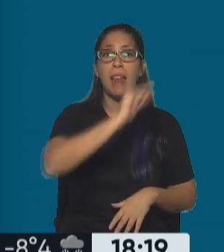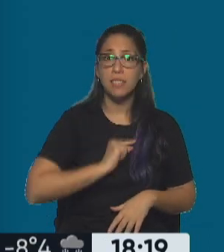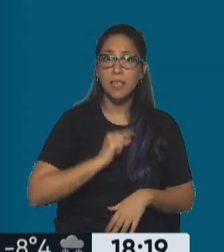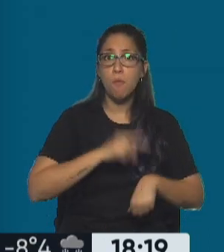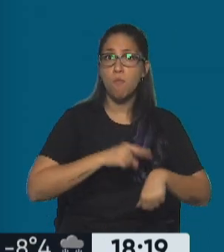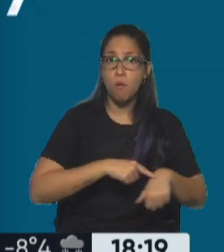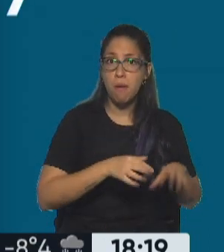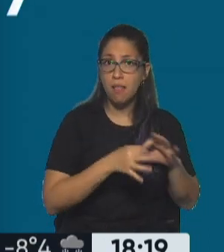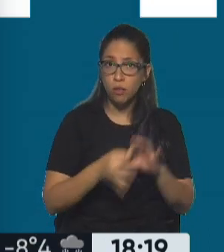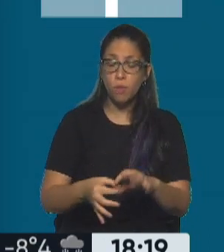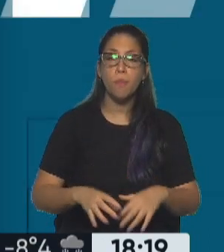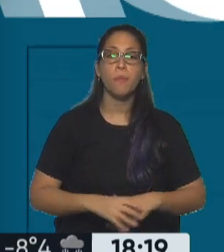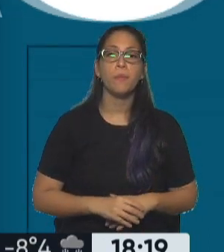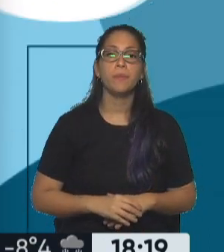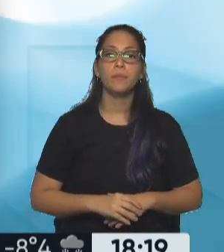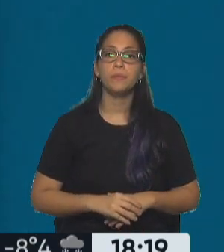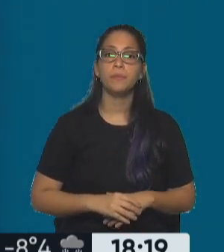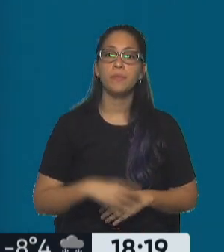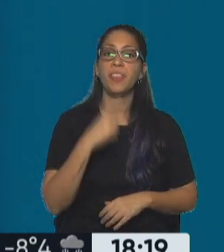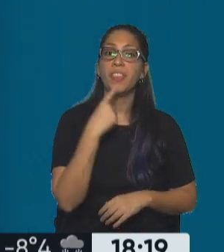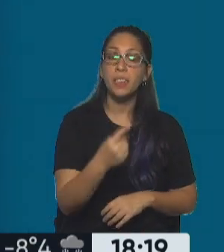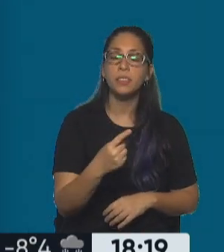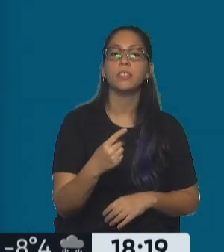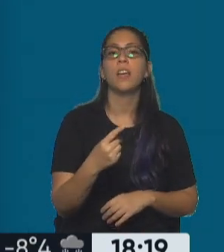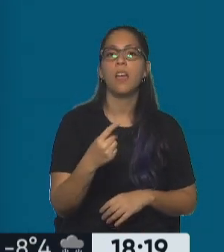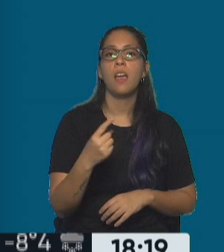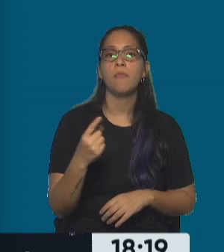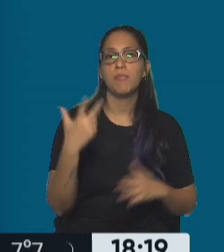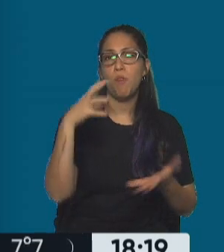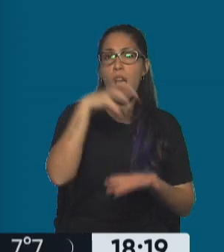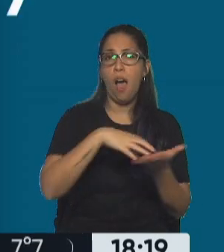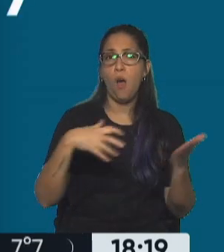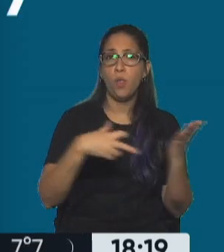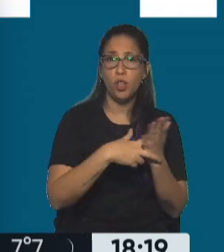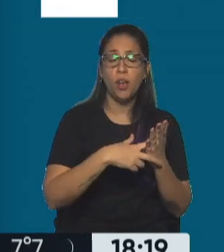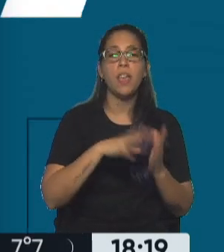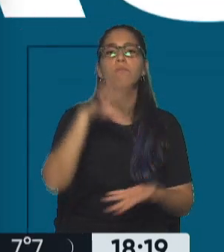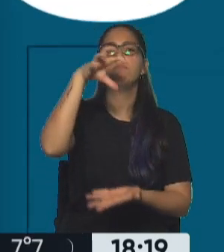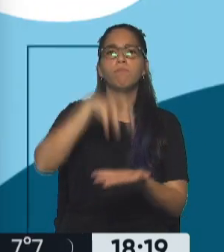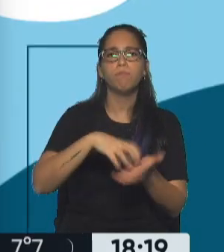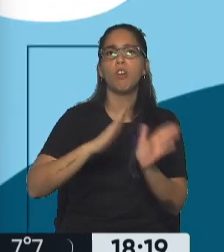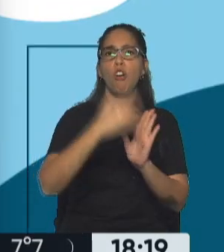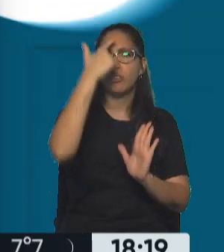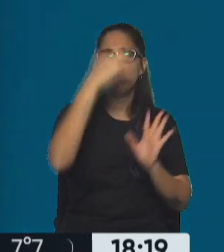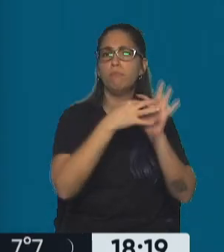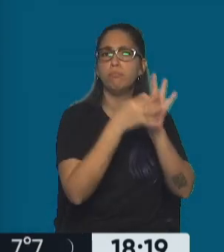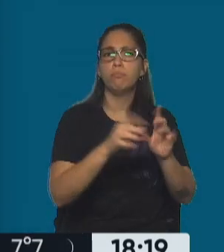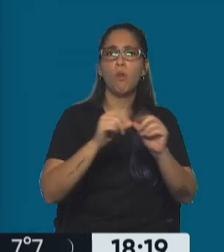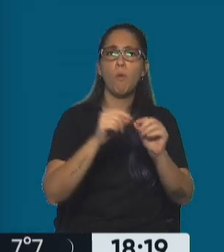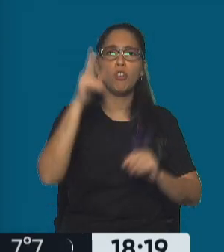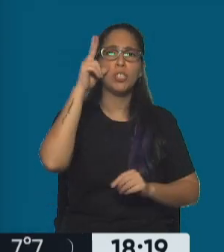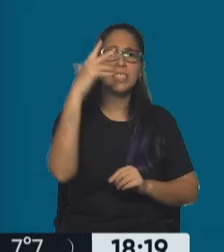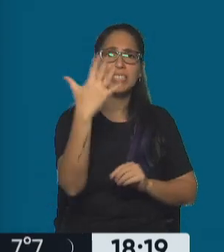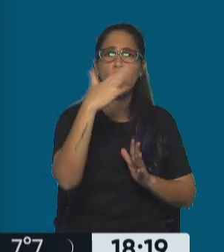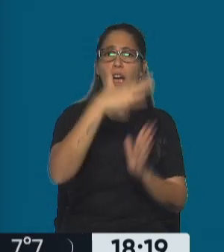Monetario Internacional. Dice, la Auditoría General de la Nación es el organismo constitucional que por el artículo 85 de la